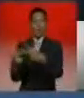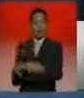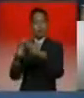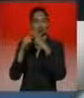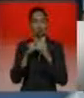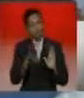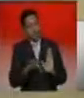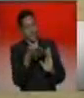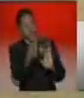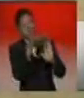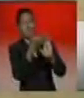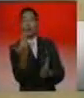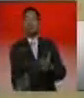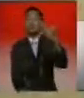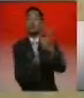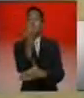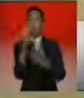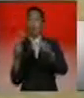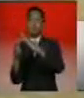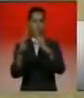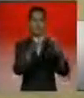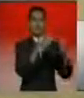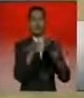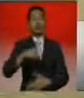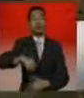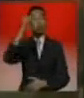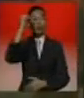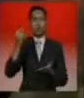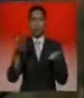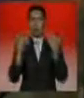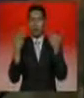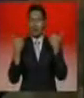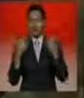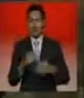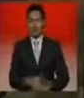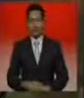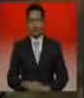etapa en una organización en el norte de la perla del pacífico